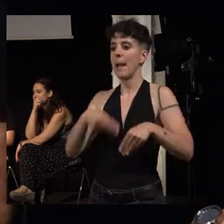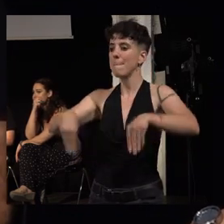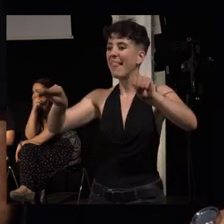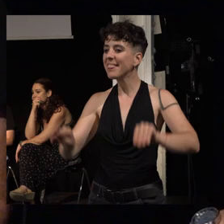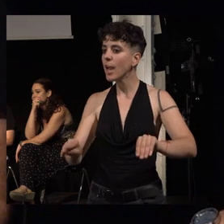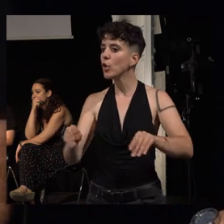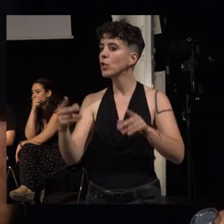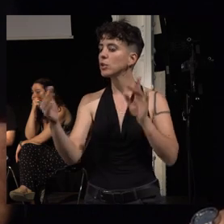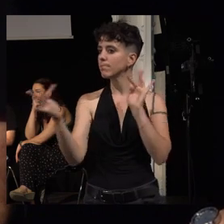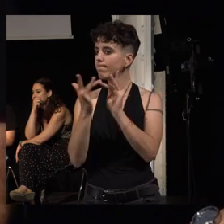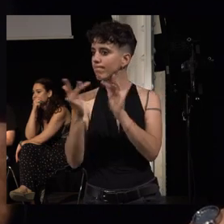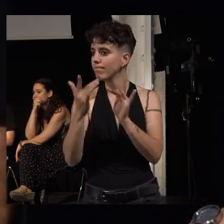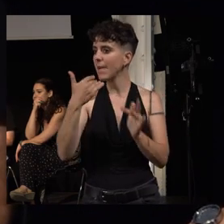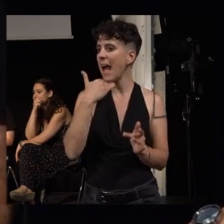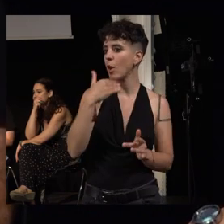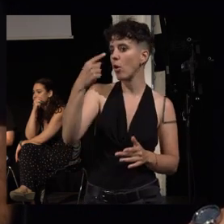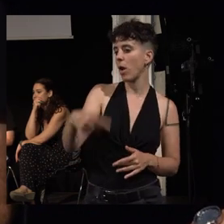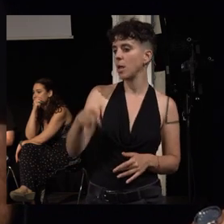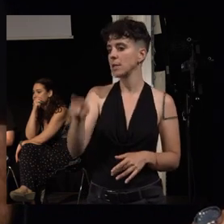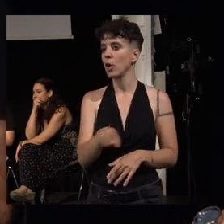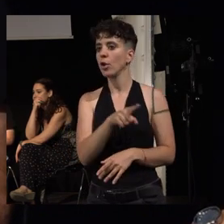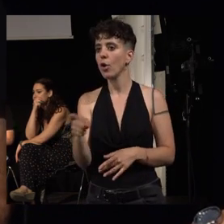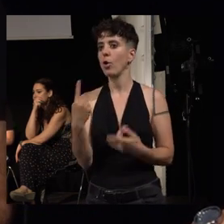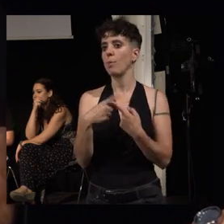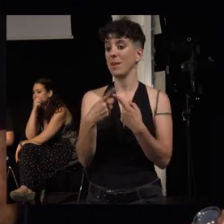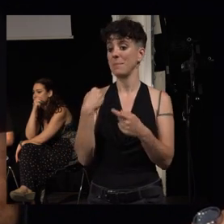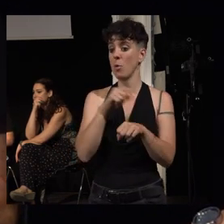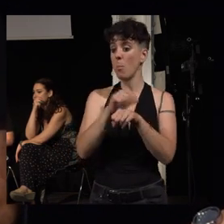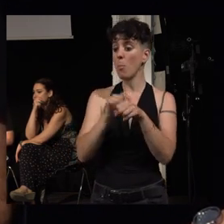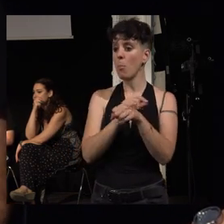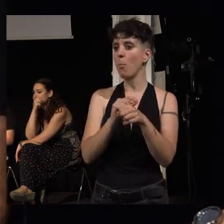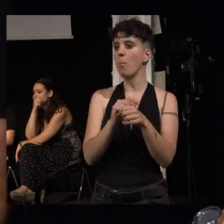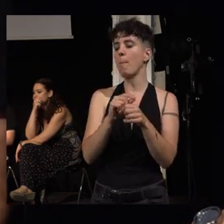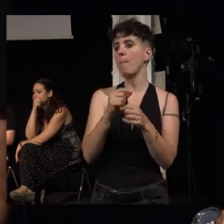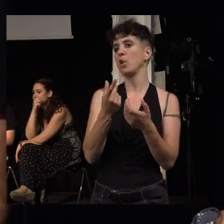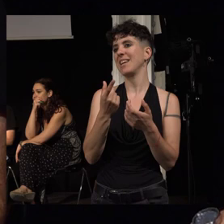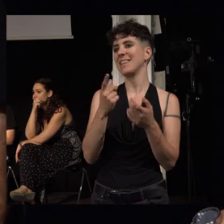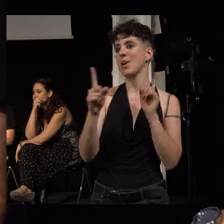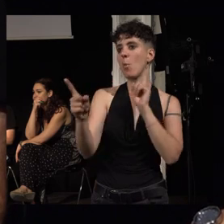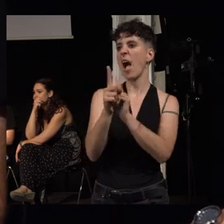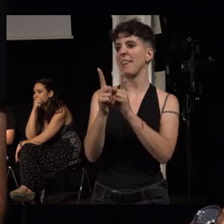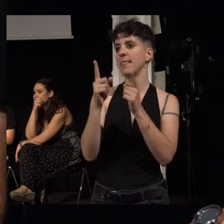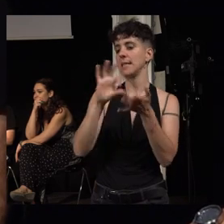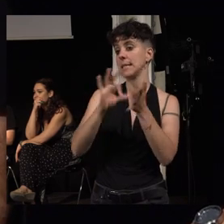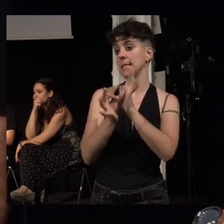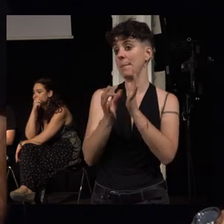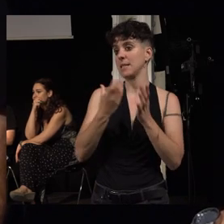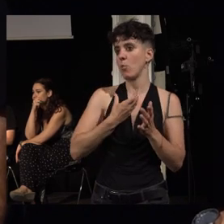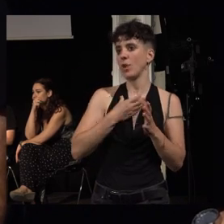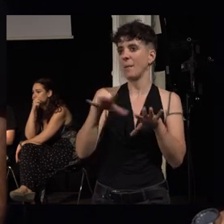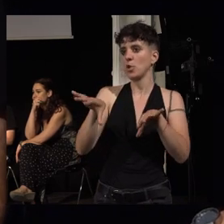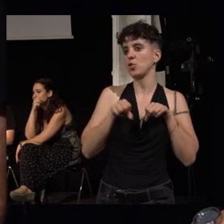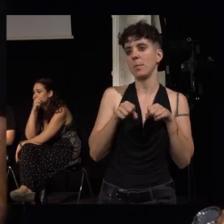que, desde luego, no se pueden asumir, porque son políticas antisistema, no se pueden asumir desde los municipios, está claro. Pero sí que también pienso